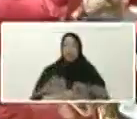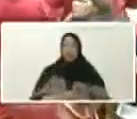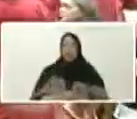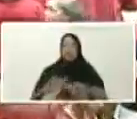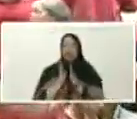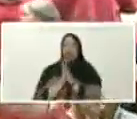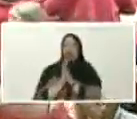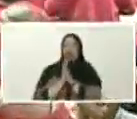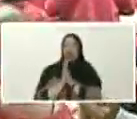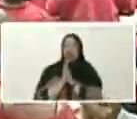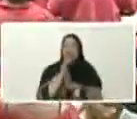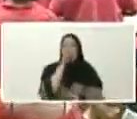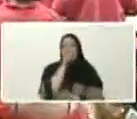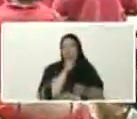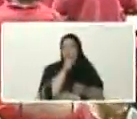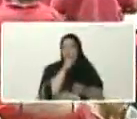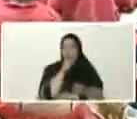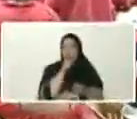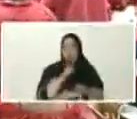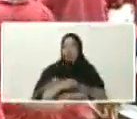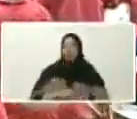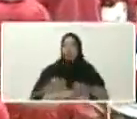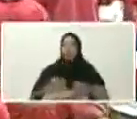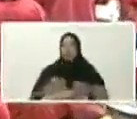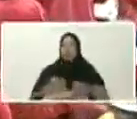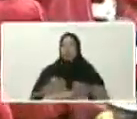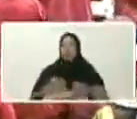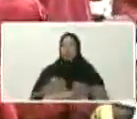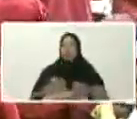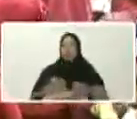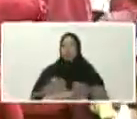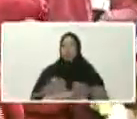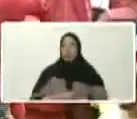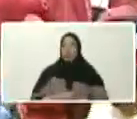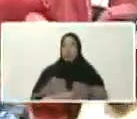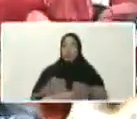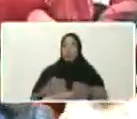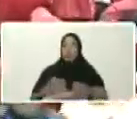Por favor, un micrófono para Samantha. Samantha,